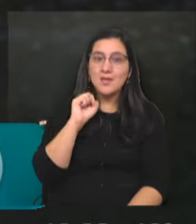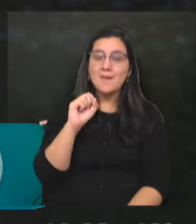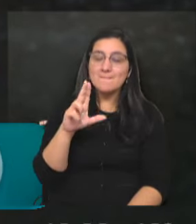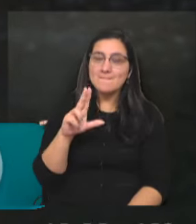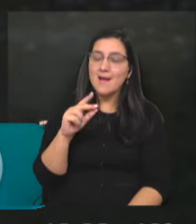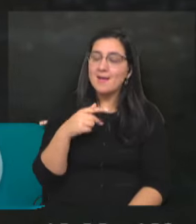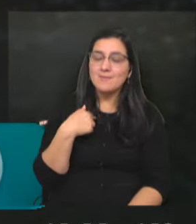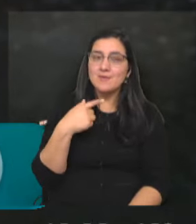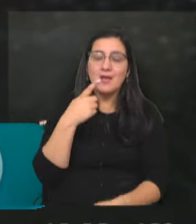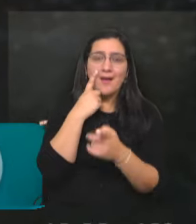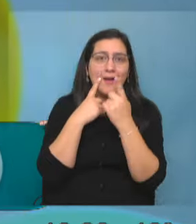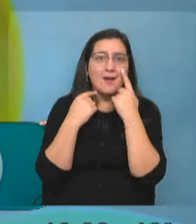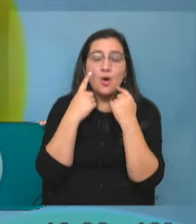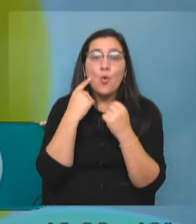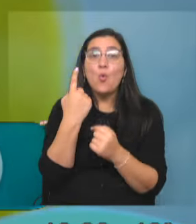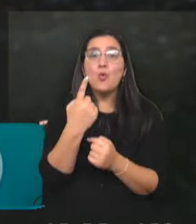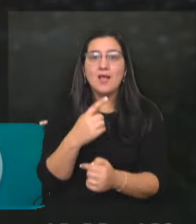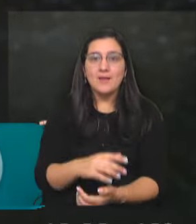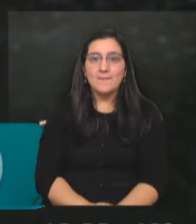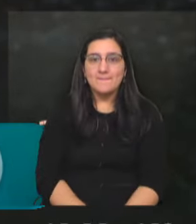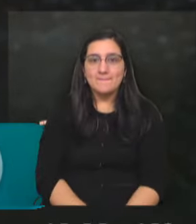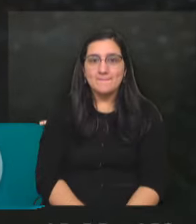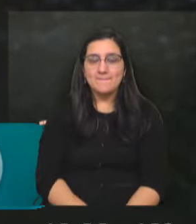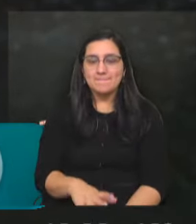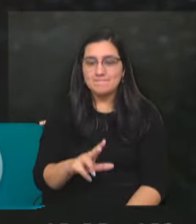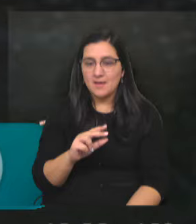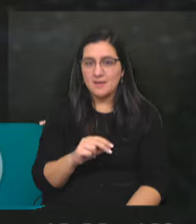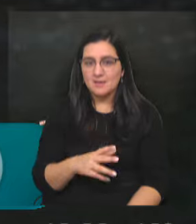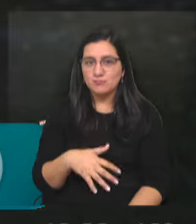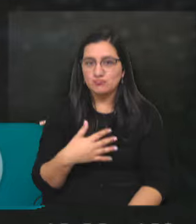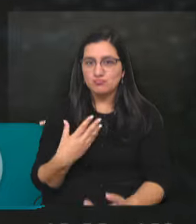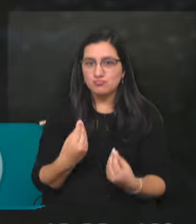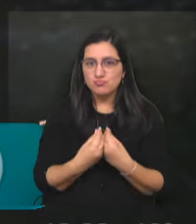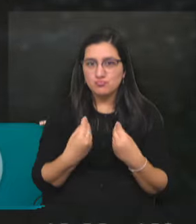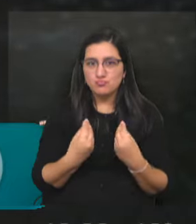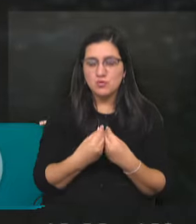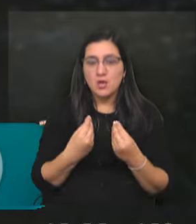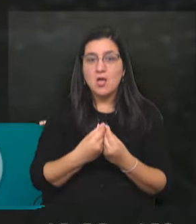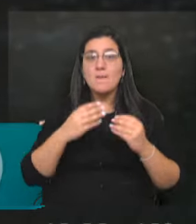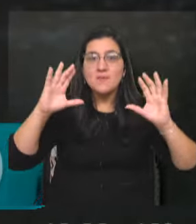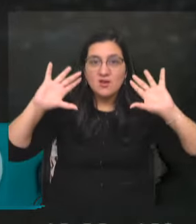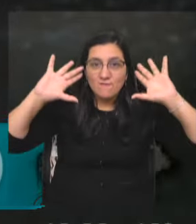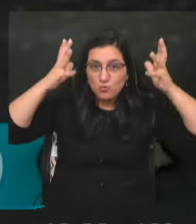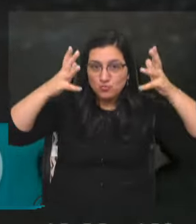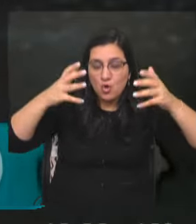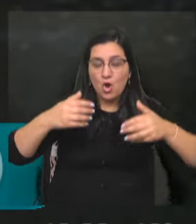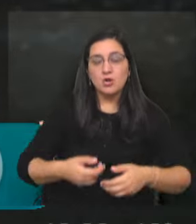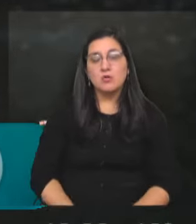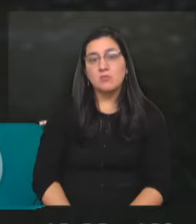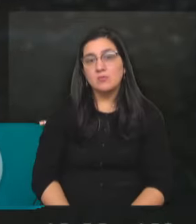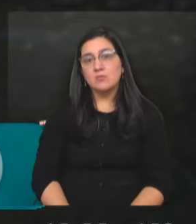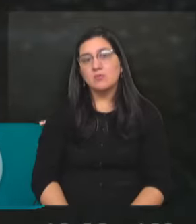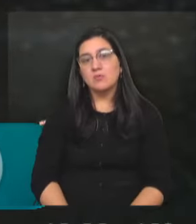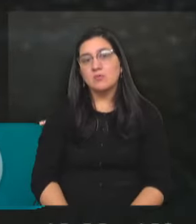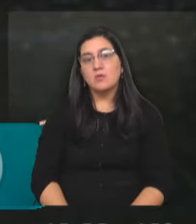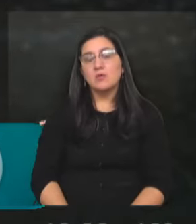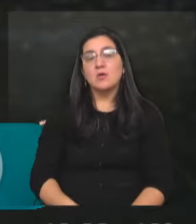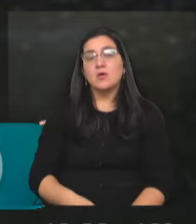me quiebran, me arruinan. Una, por ejemplo. Pa, abundante. Desde una. Mi revolución de 4 pesos de propina. With or Without